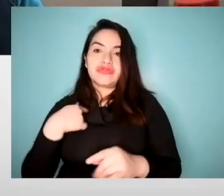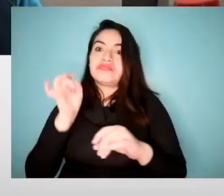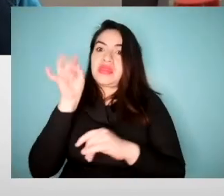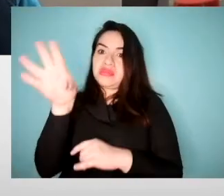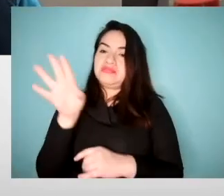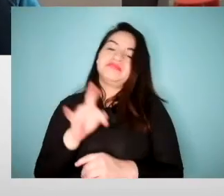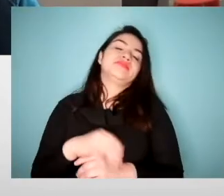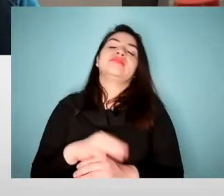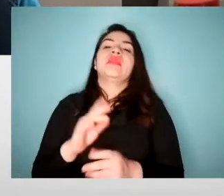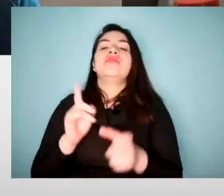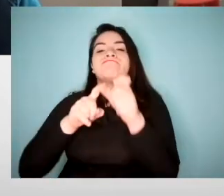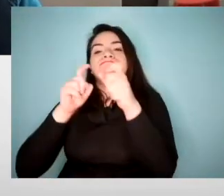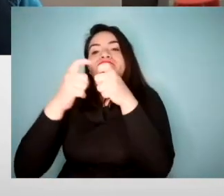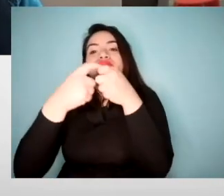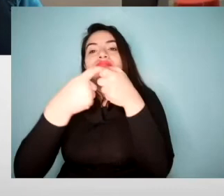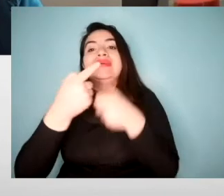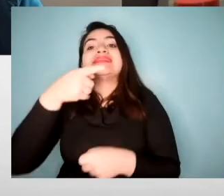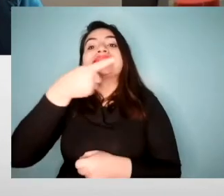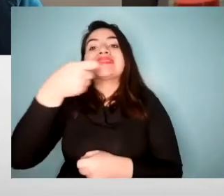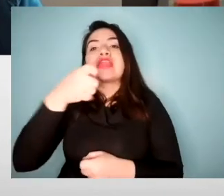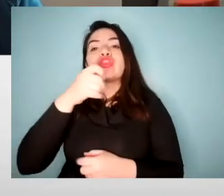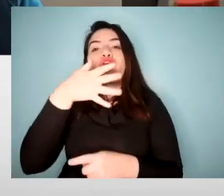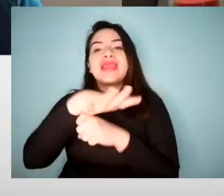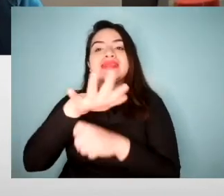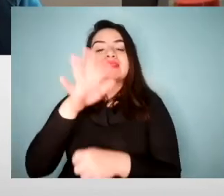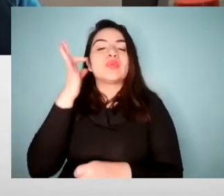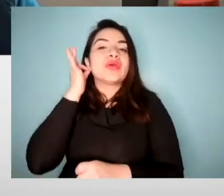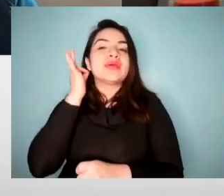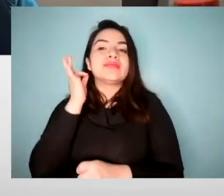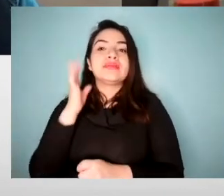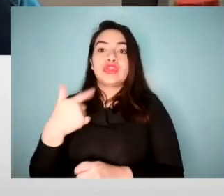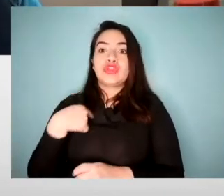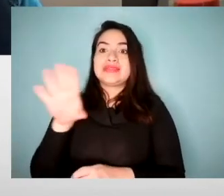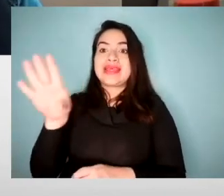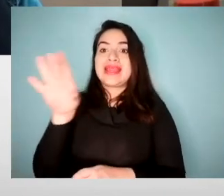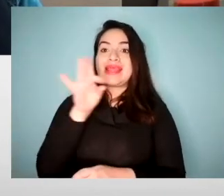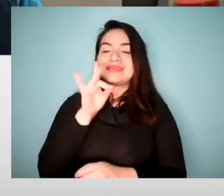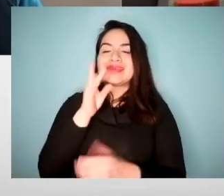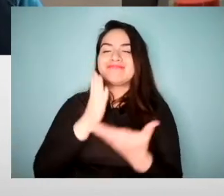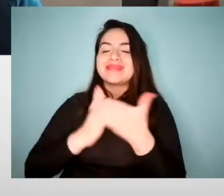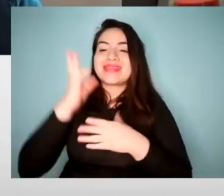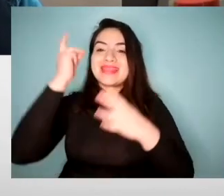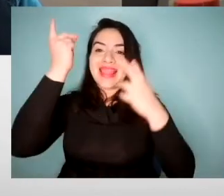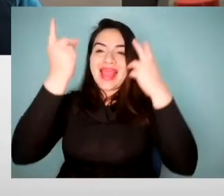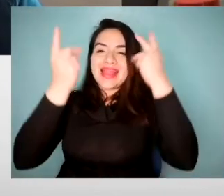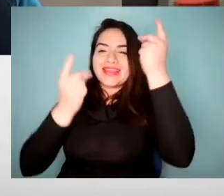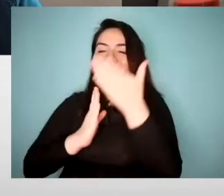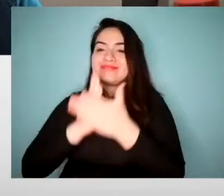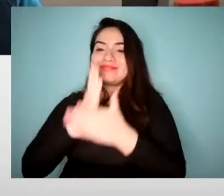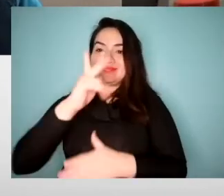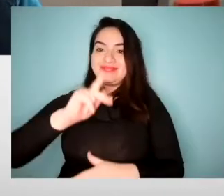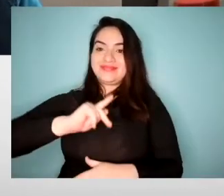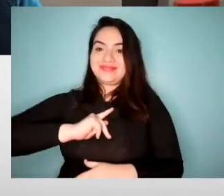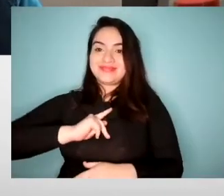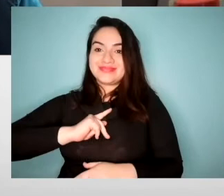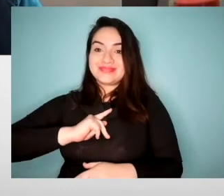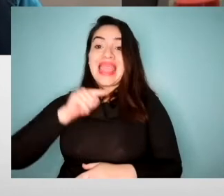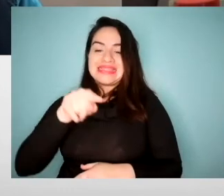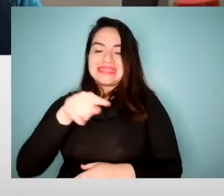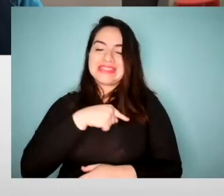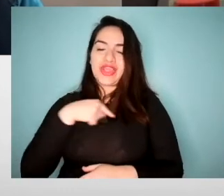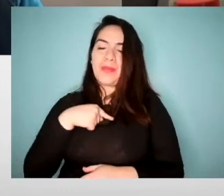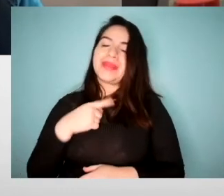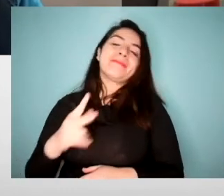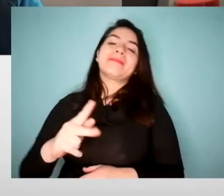postulantes y quedé seleccionada como una científica talento emergente, así se llama el premio, y tuve que ir a